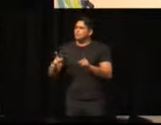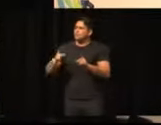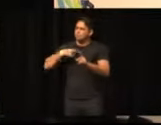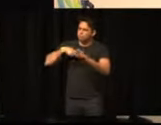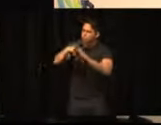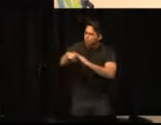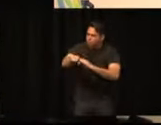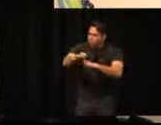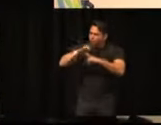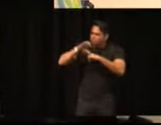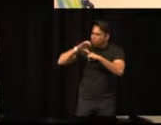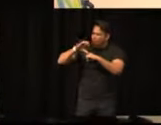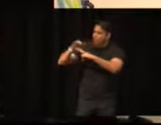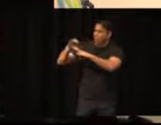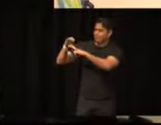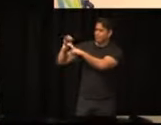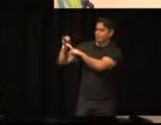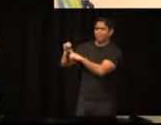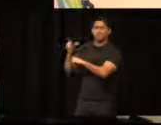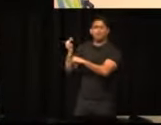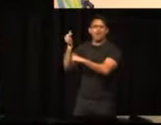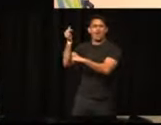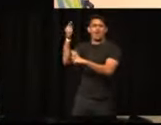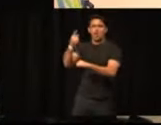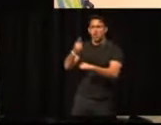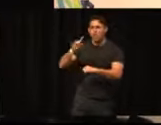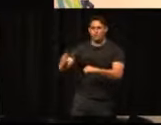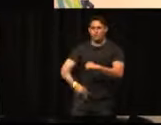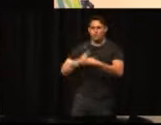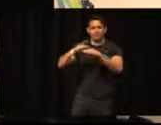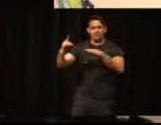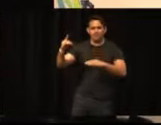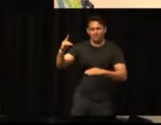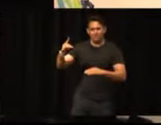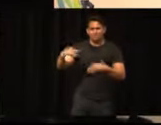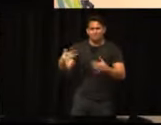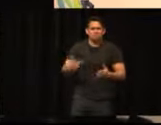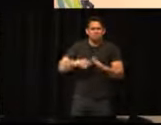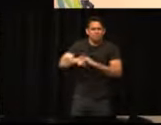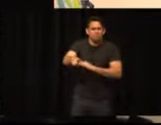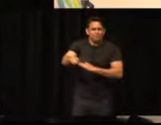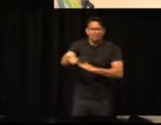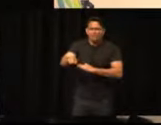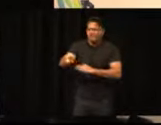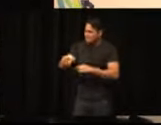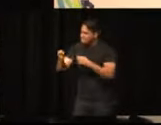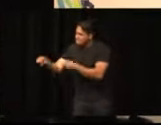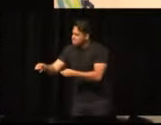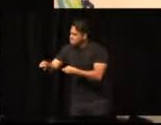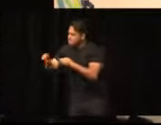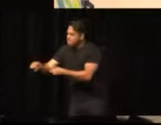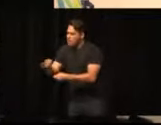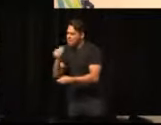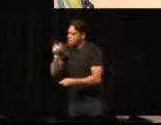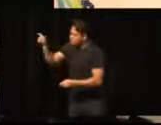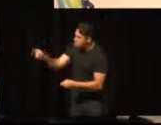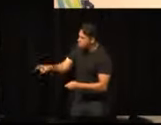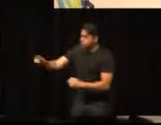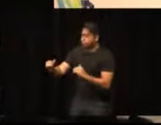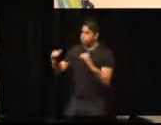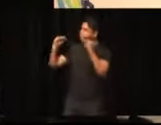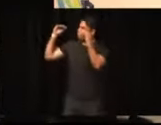esta pregunta valga $1 millón, pero ¿cómo convencer a aquel que sí tiene condiciones de